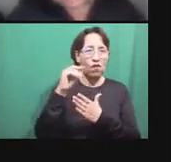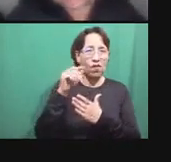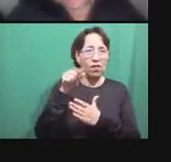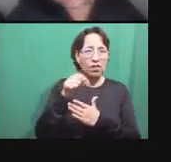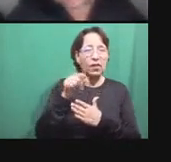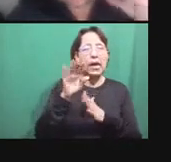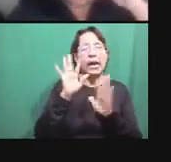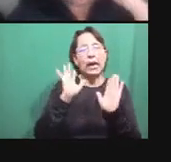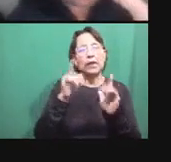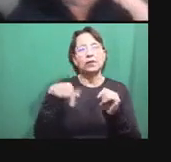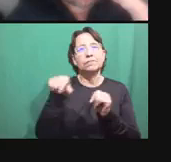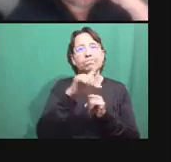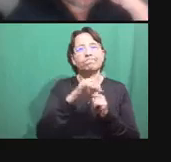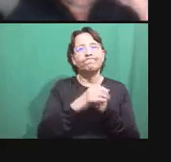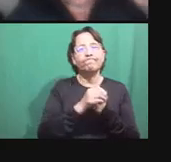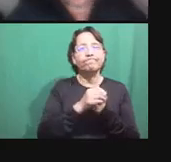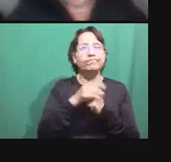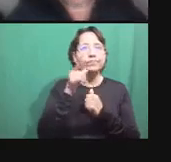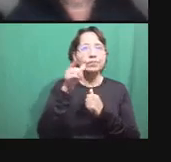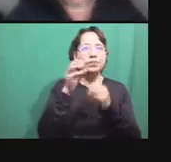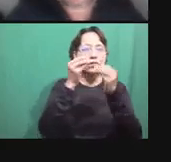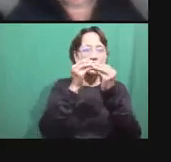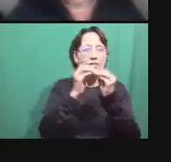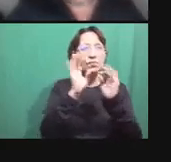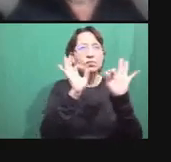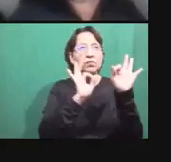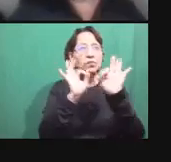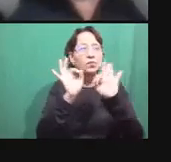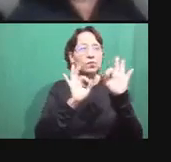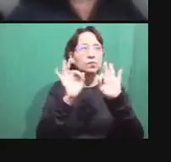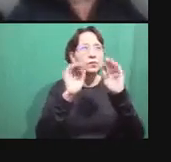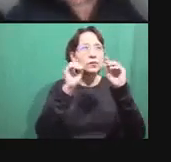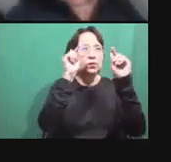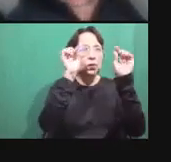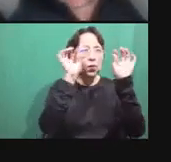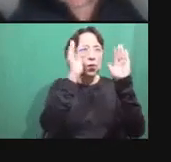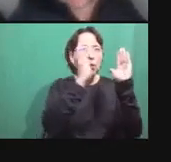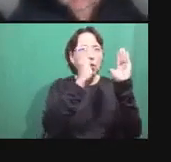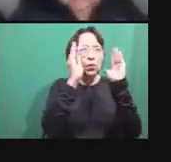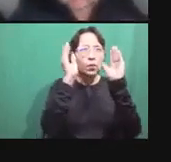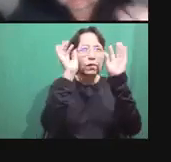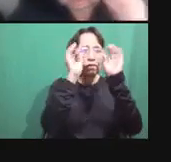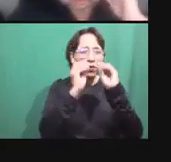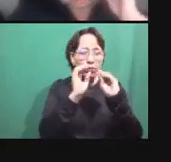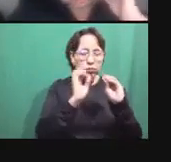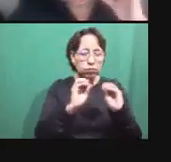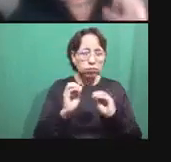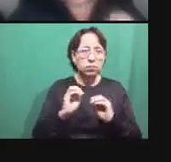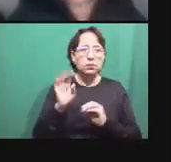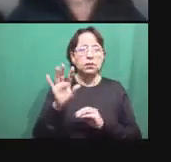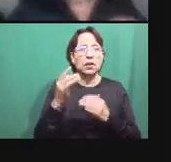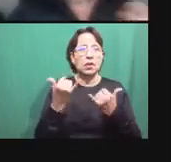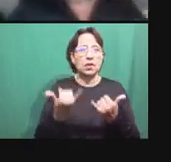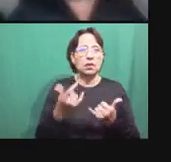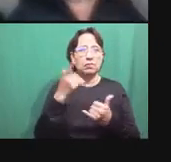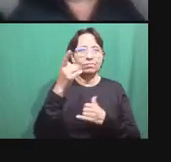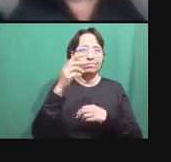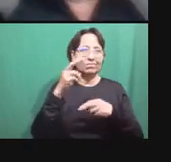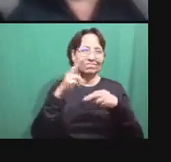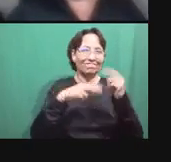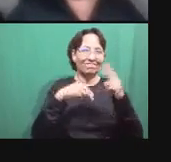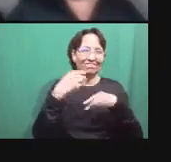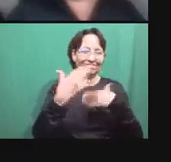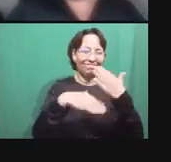de fachada les hice una reproducción en escala 1:1 y generamos aquí está en proceso de construcción, una